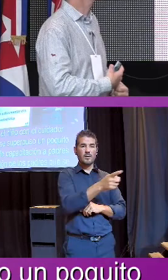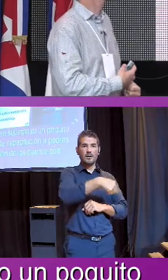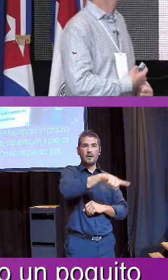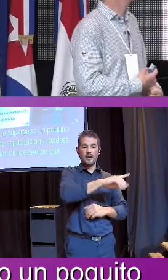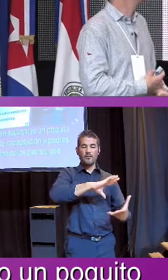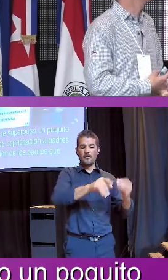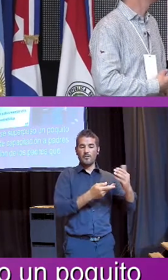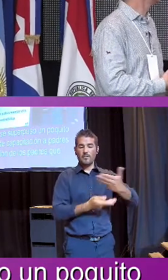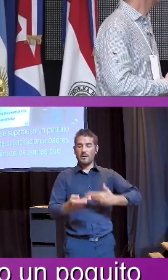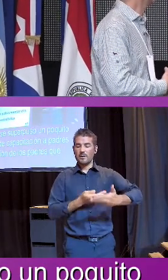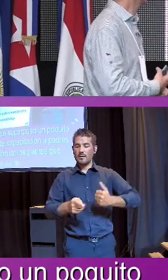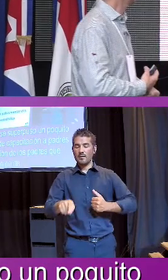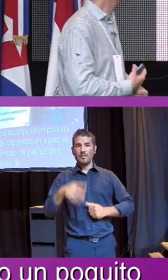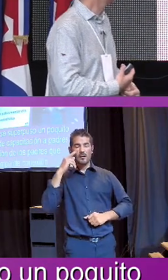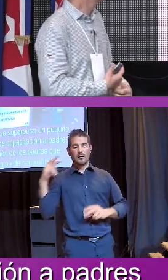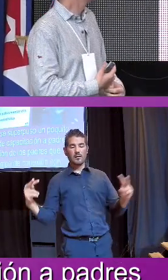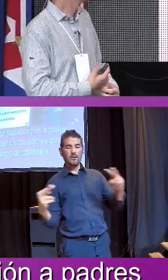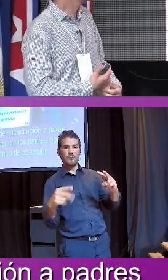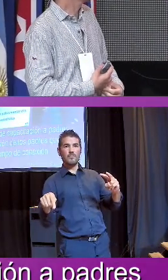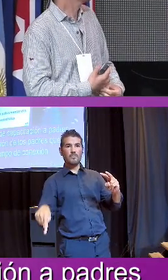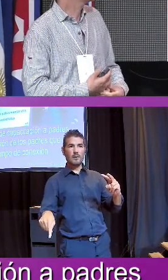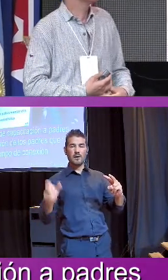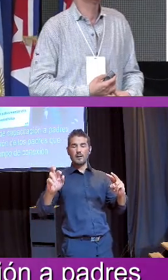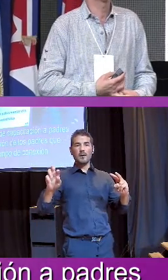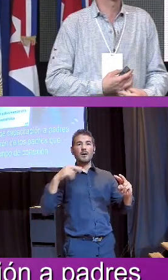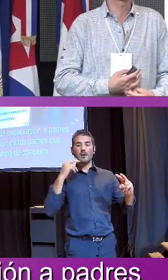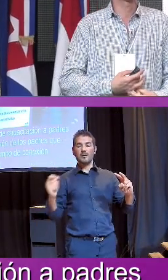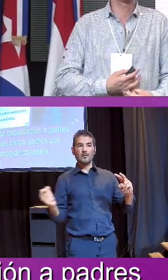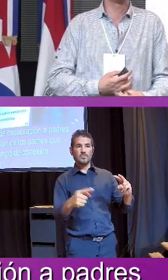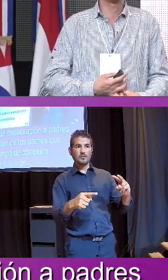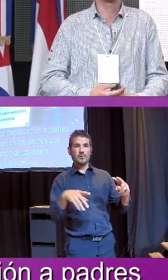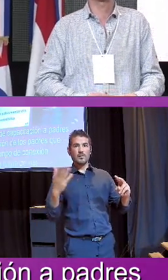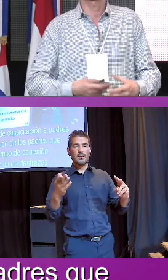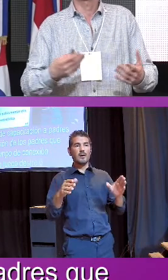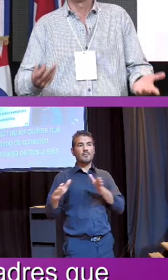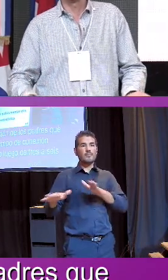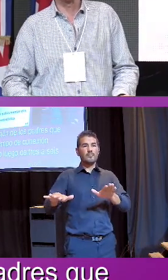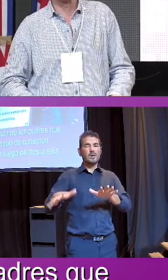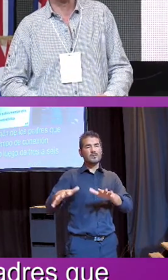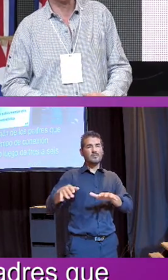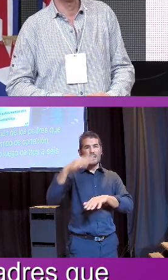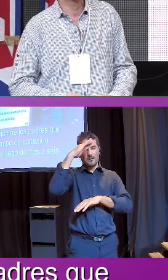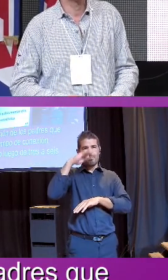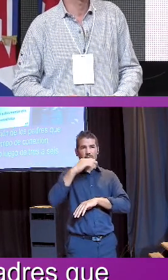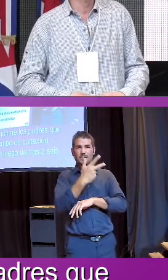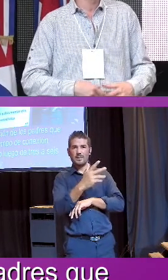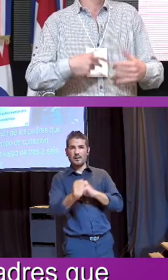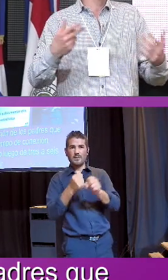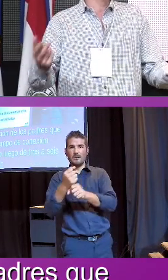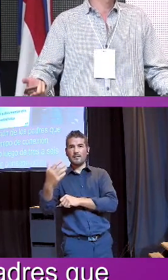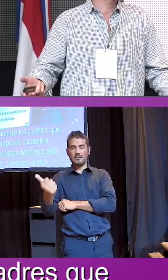vez a un aumento del tiempo de conexión coordinada de la diada padre-hijo luego de 3 a 6 meses. Por supuesto, es una intervención pensada